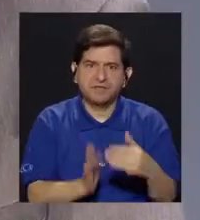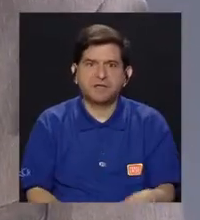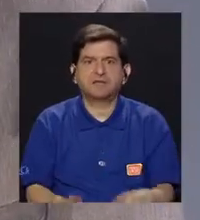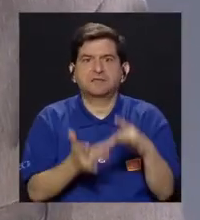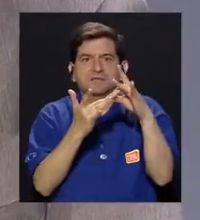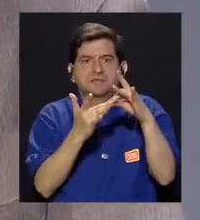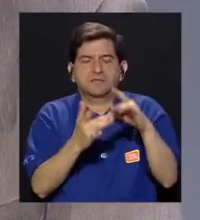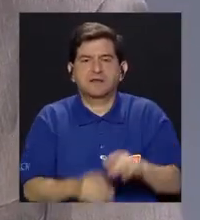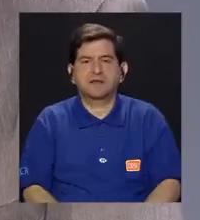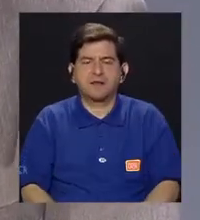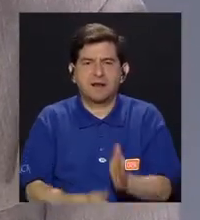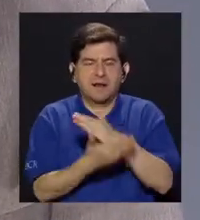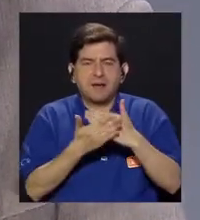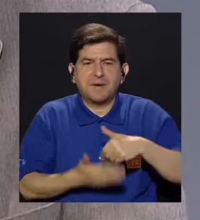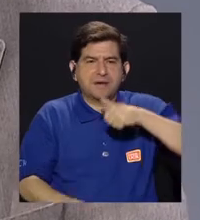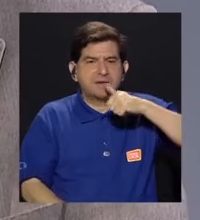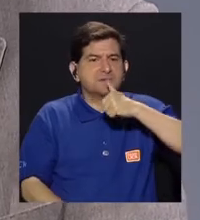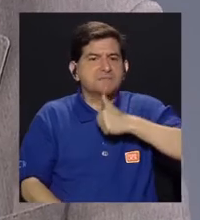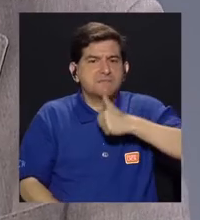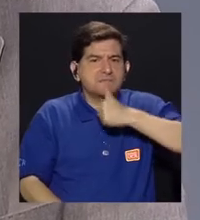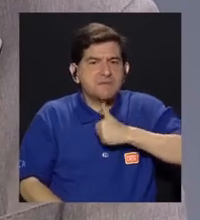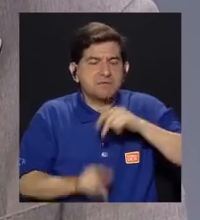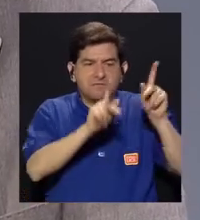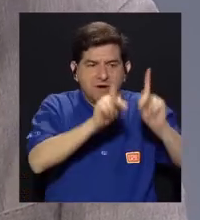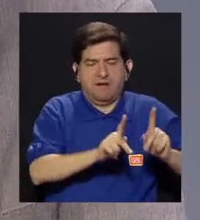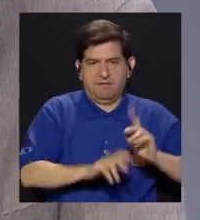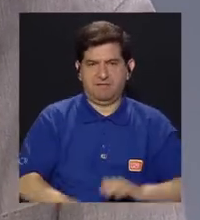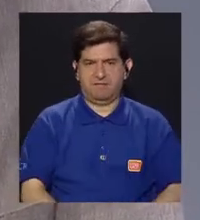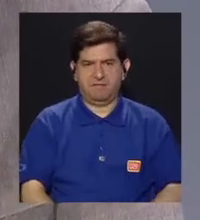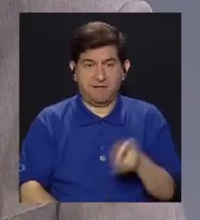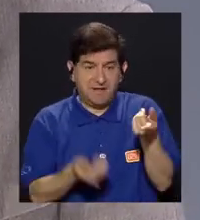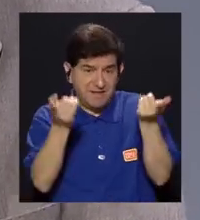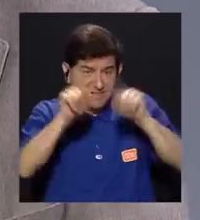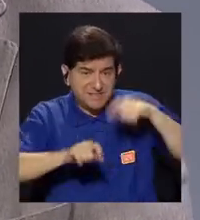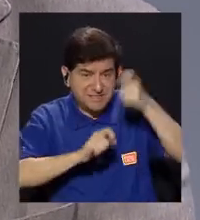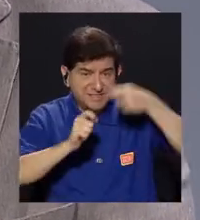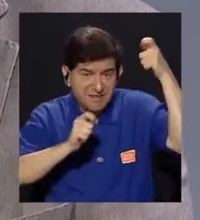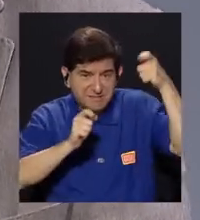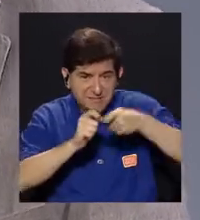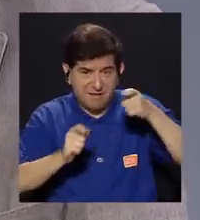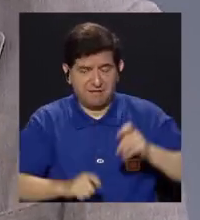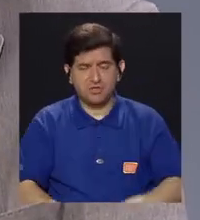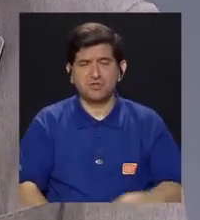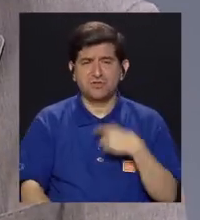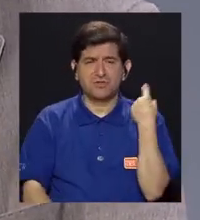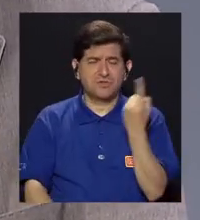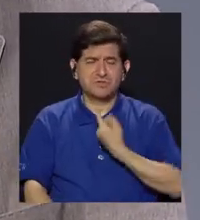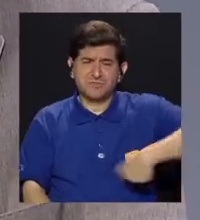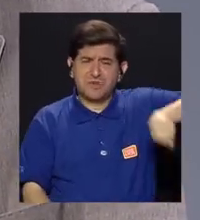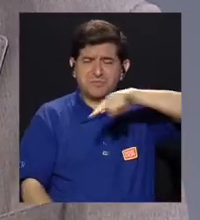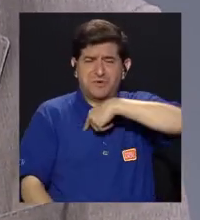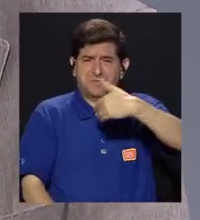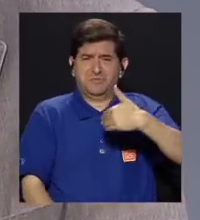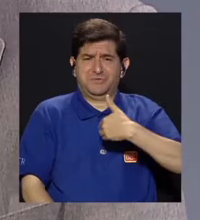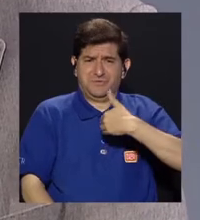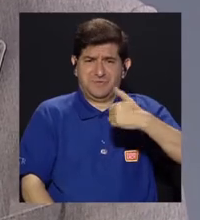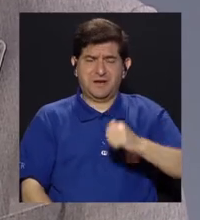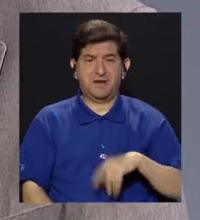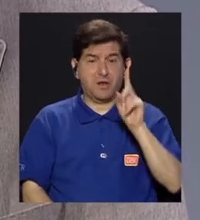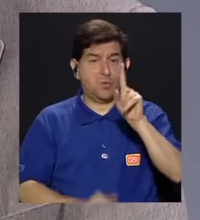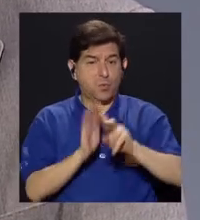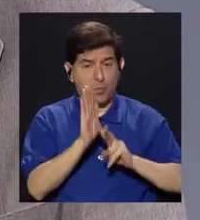la intimidad de la persona entonces en estos casos específicos siempre que nosotros recibamos